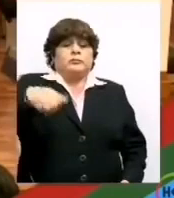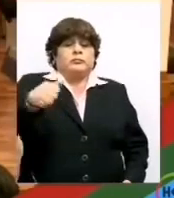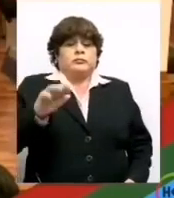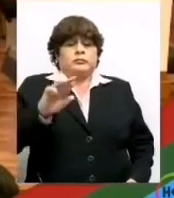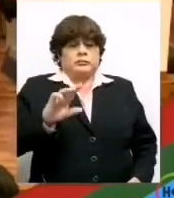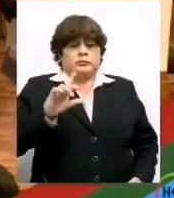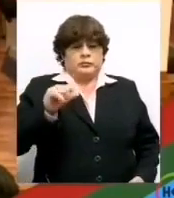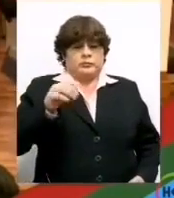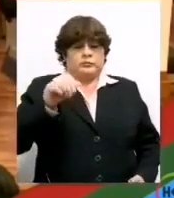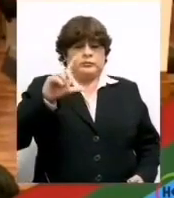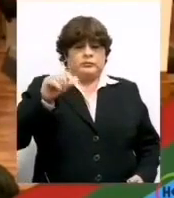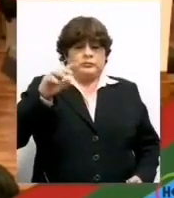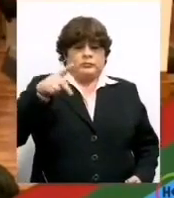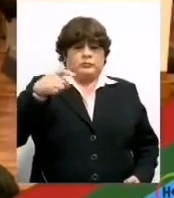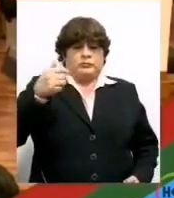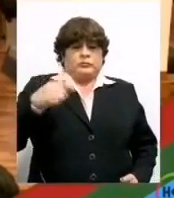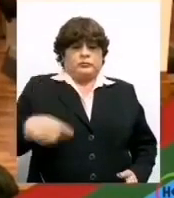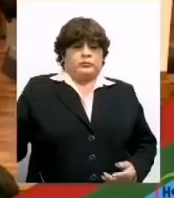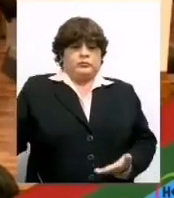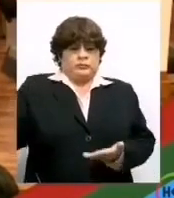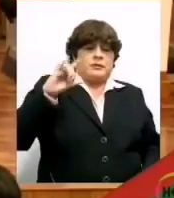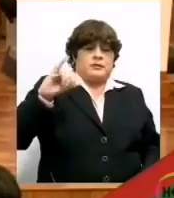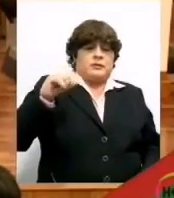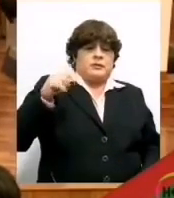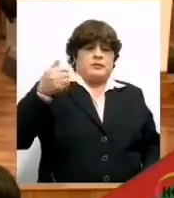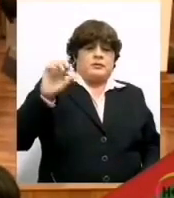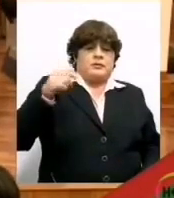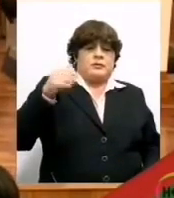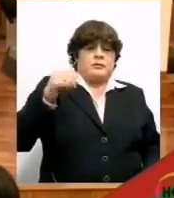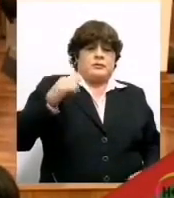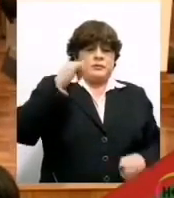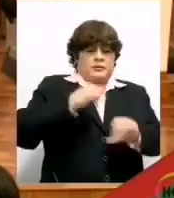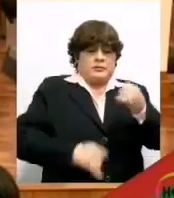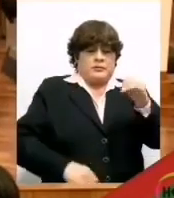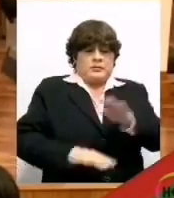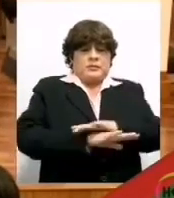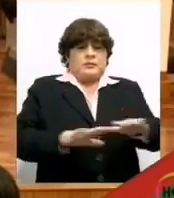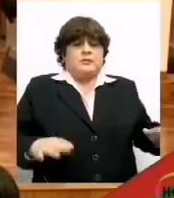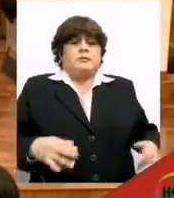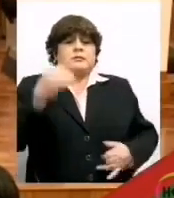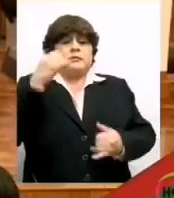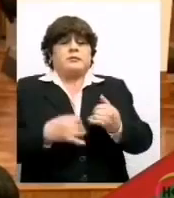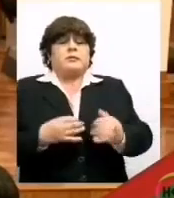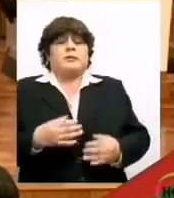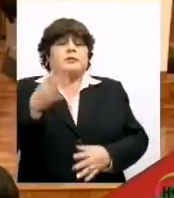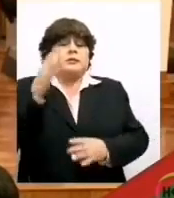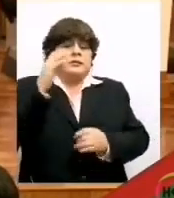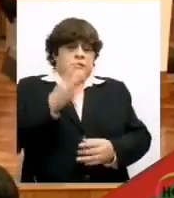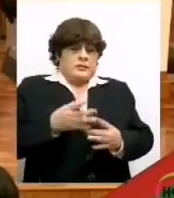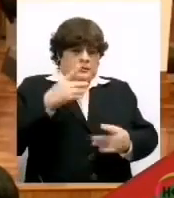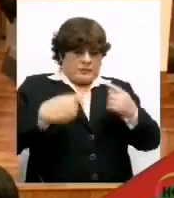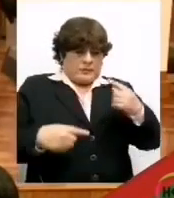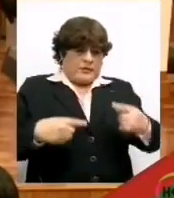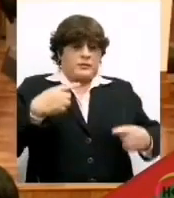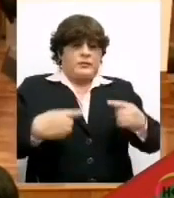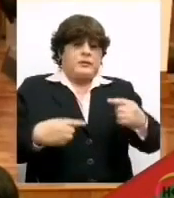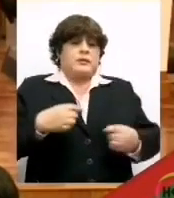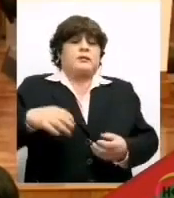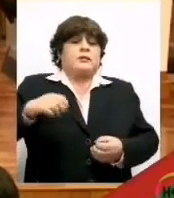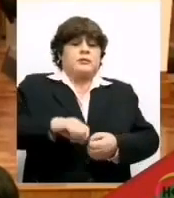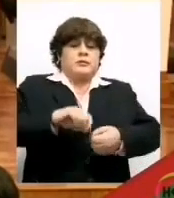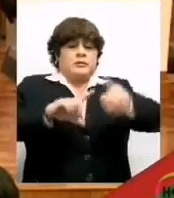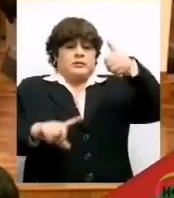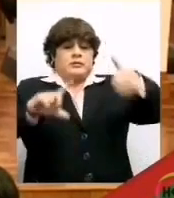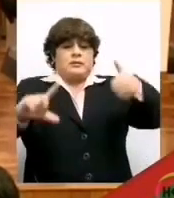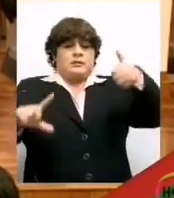lavado por su participación con esta última intervención hemos culminado con el debate electoral en la